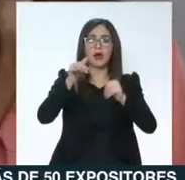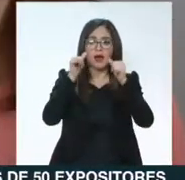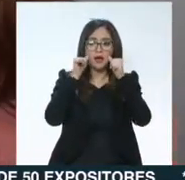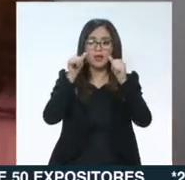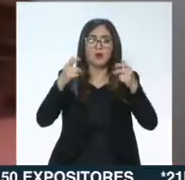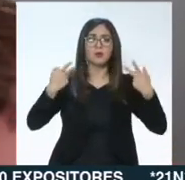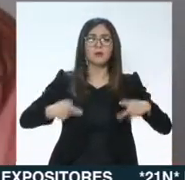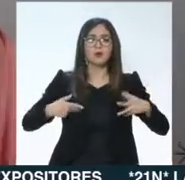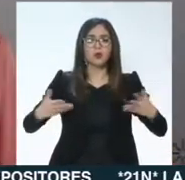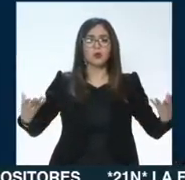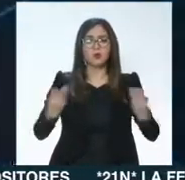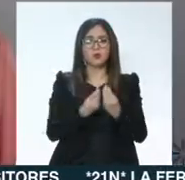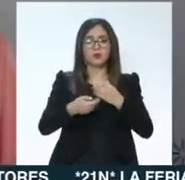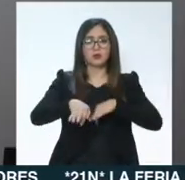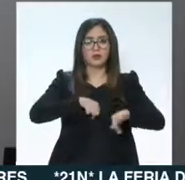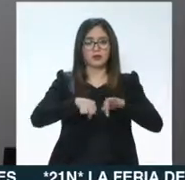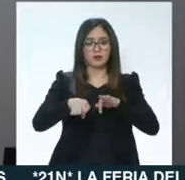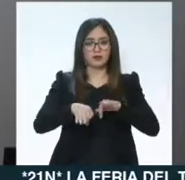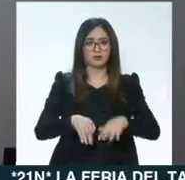y colaboradores.